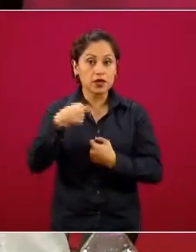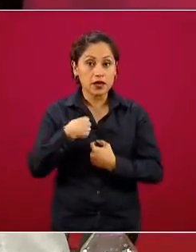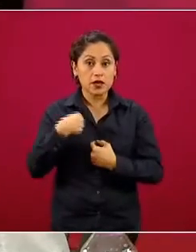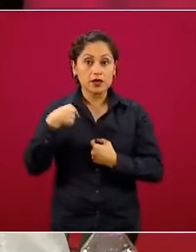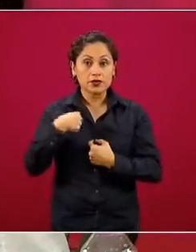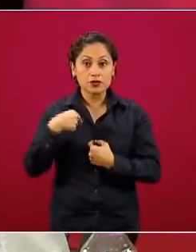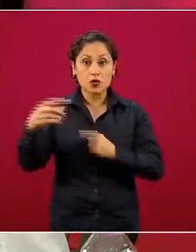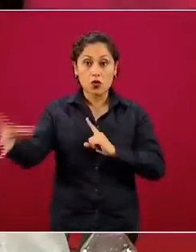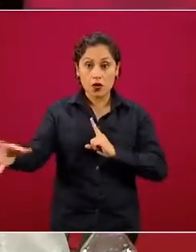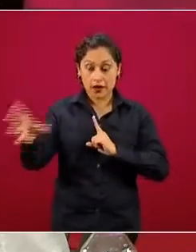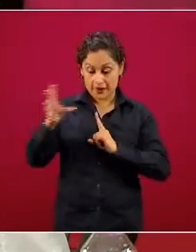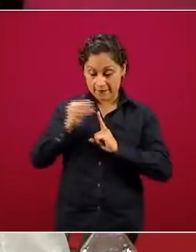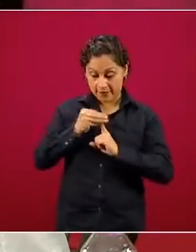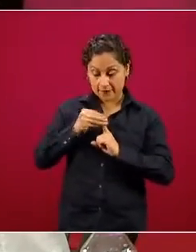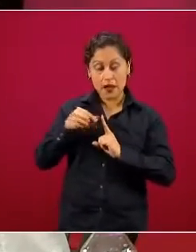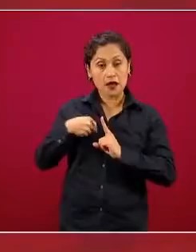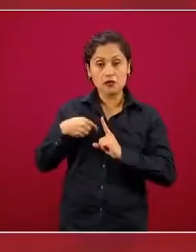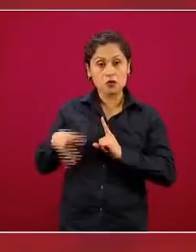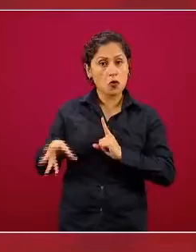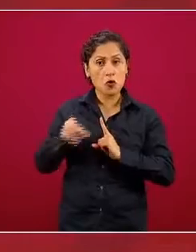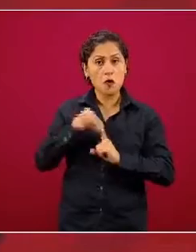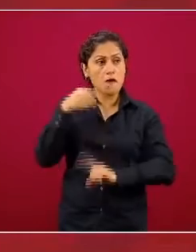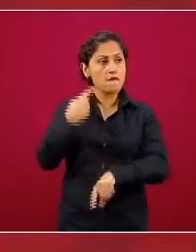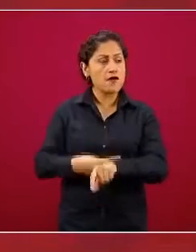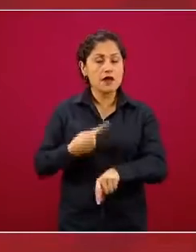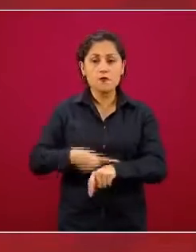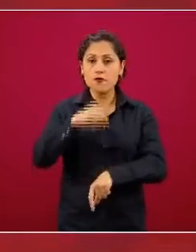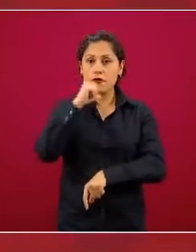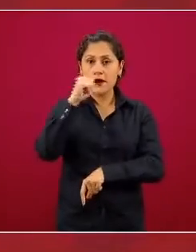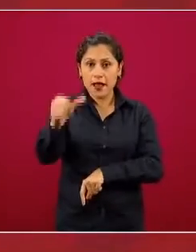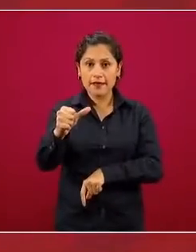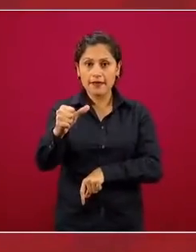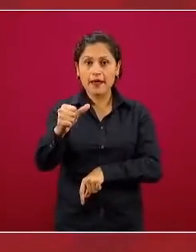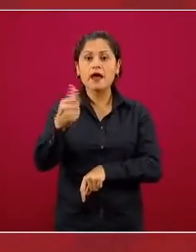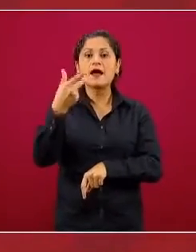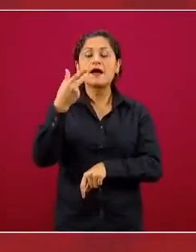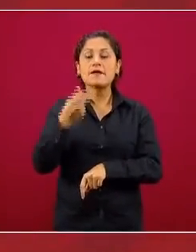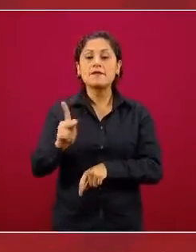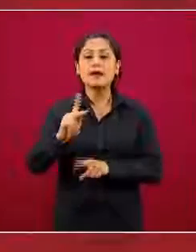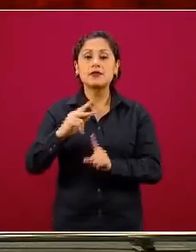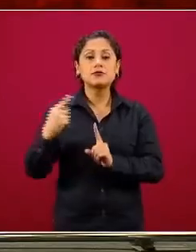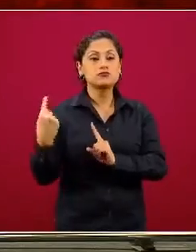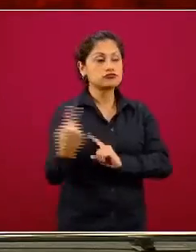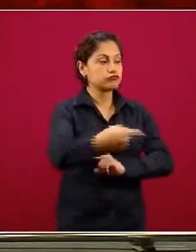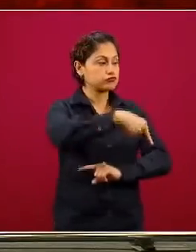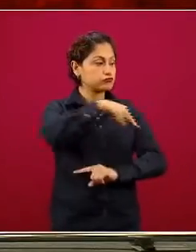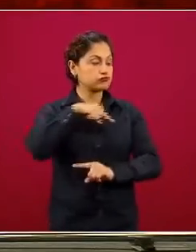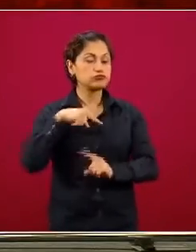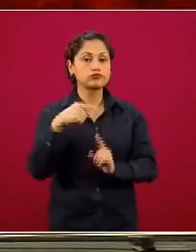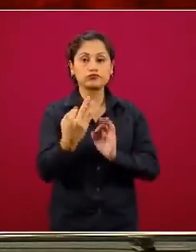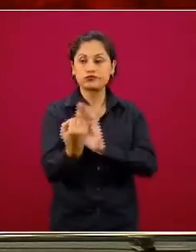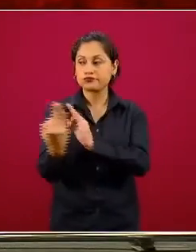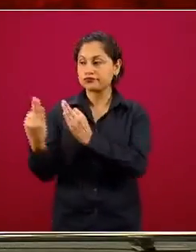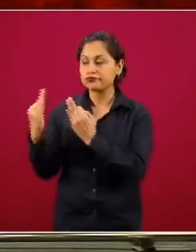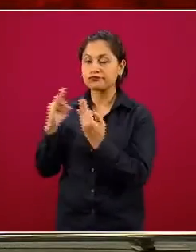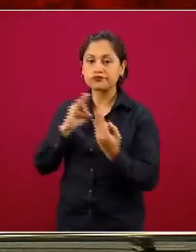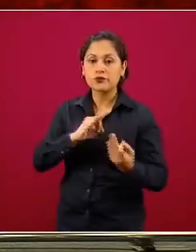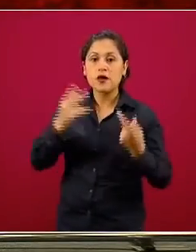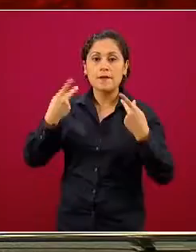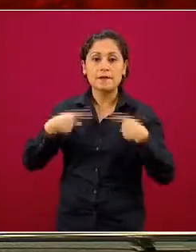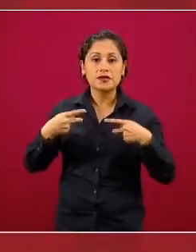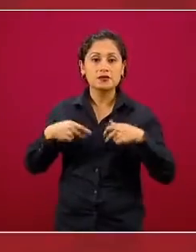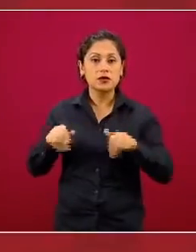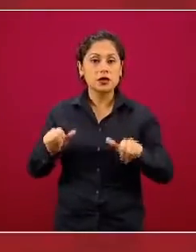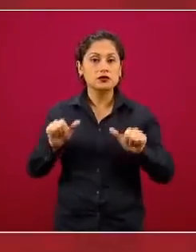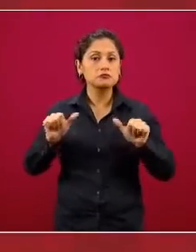voy a infectar a nadie más, porque estoy rodeado de personas inmunes. Entonces, los contactos de esas personas que son